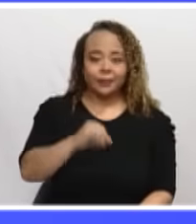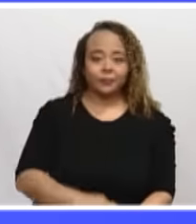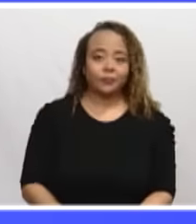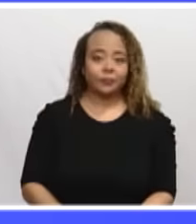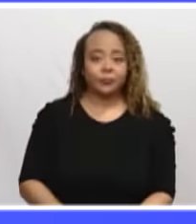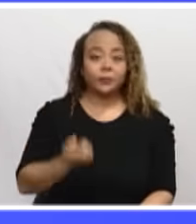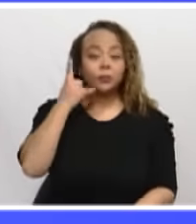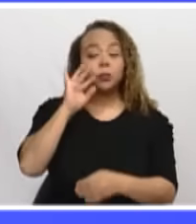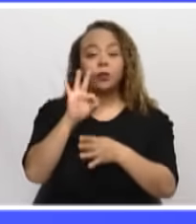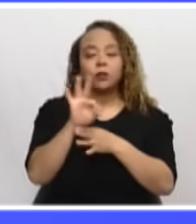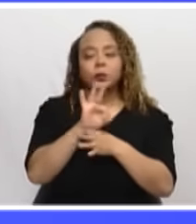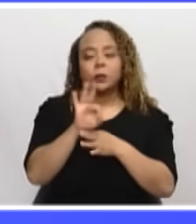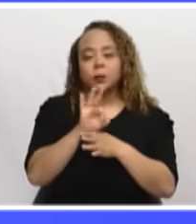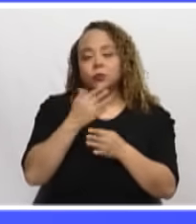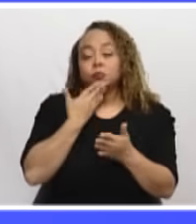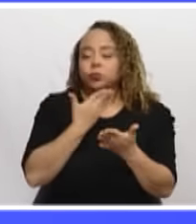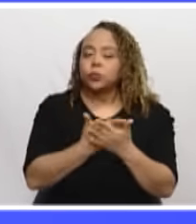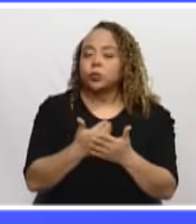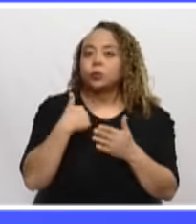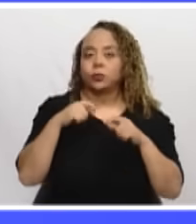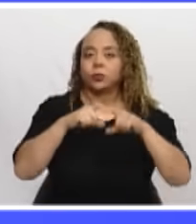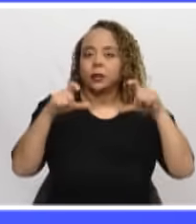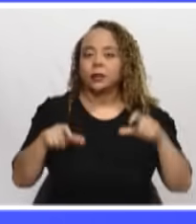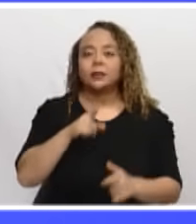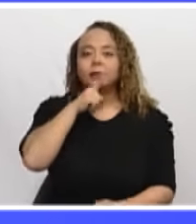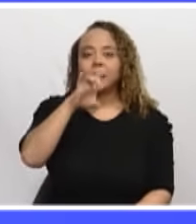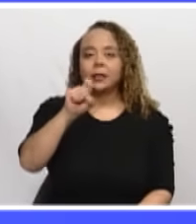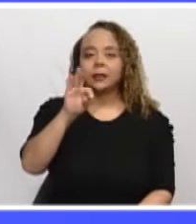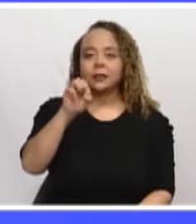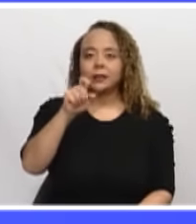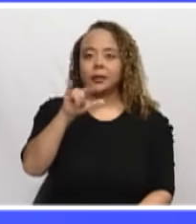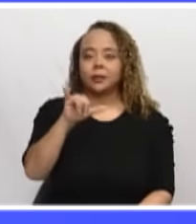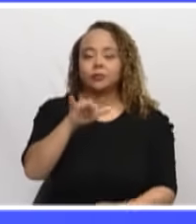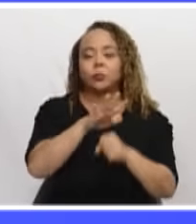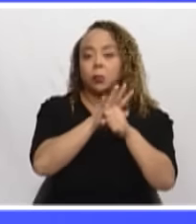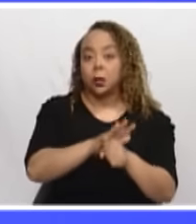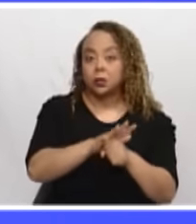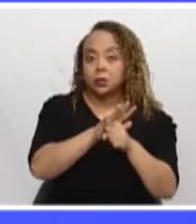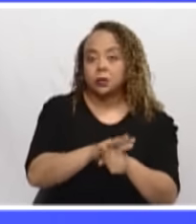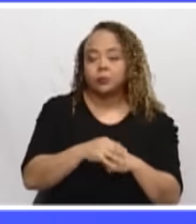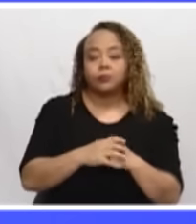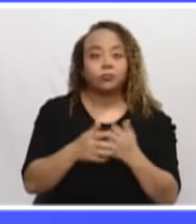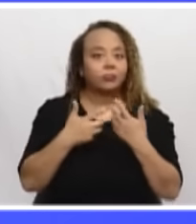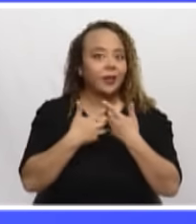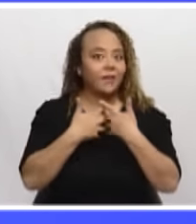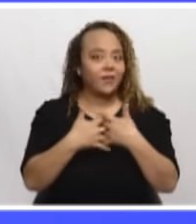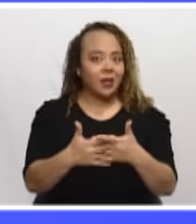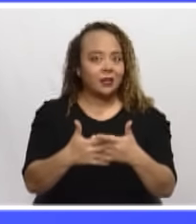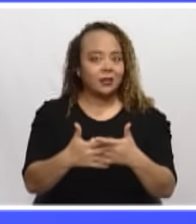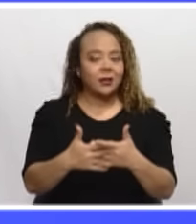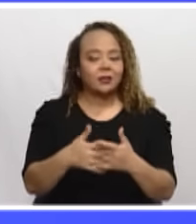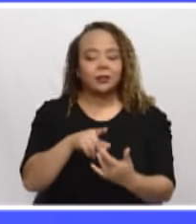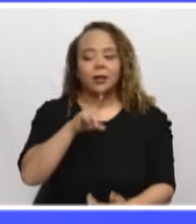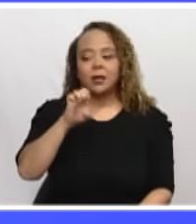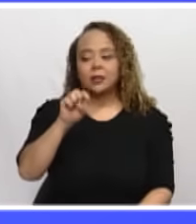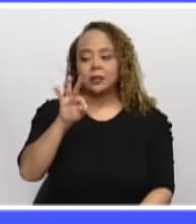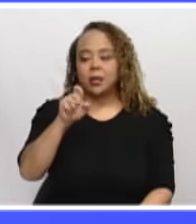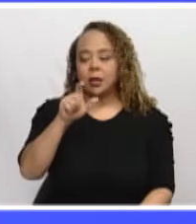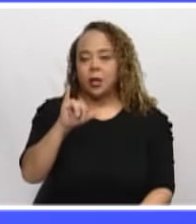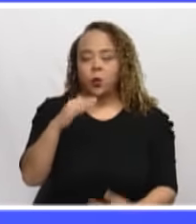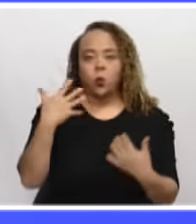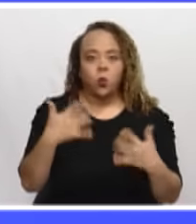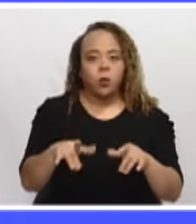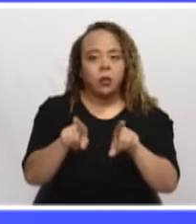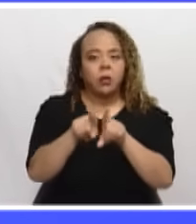por un funcionamiento Bueno también que tuvo en canch el Real Estelí la presión que generó la línea defensiva del Real Estelí el bloque bajo que